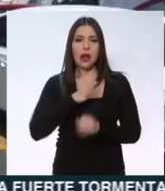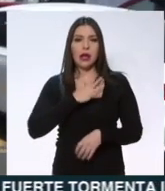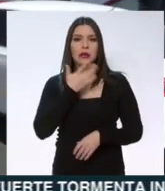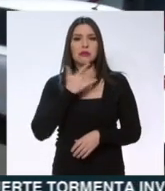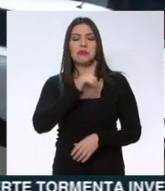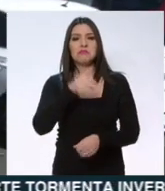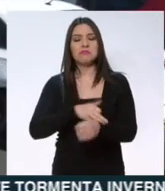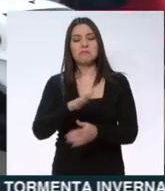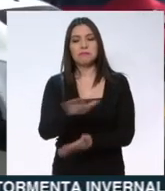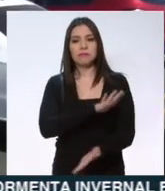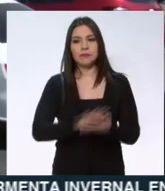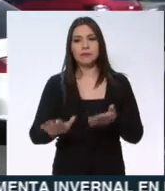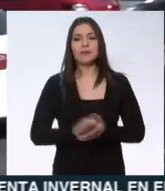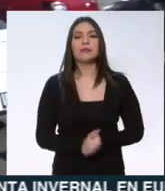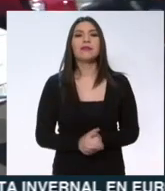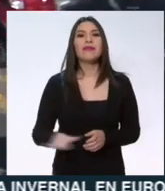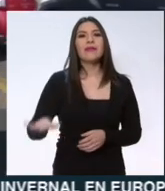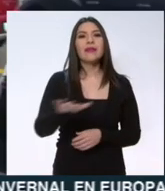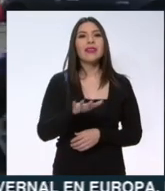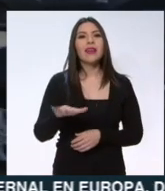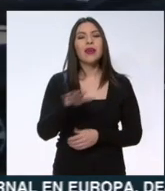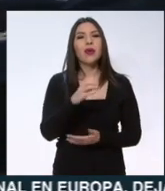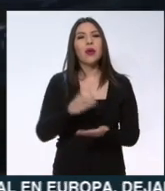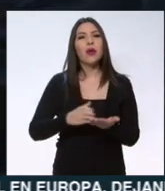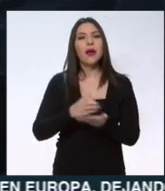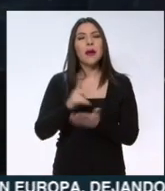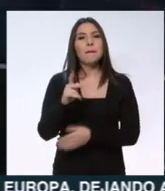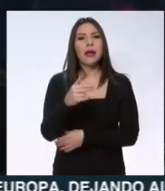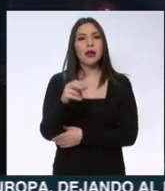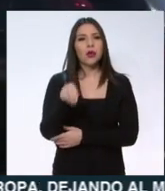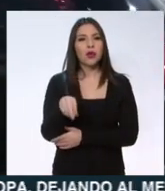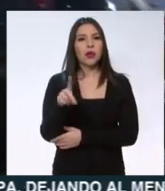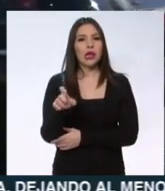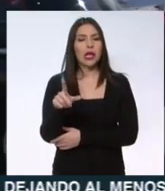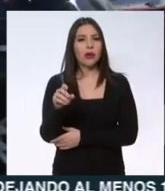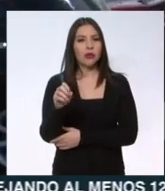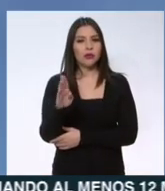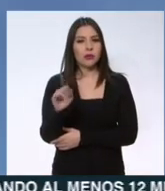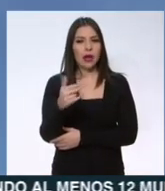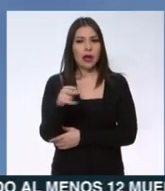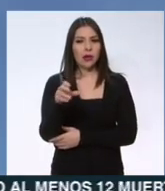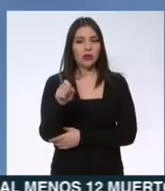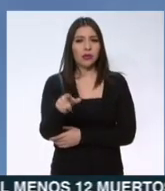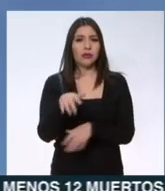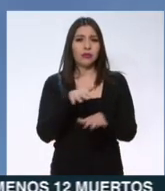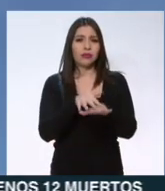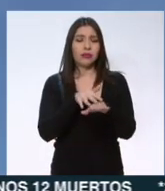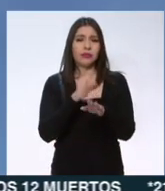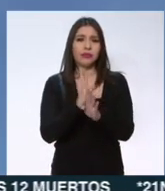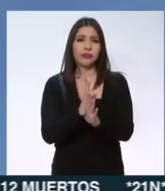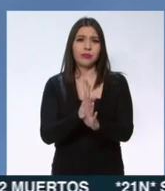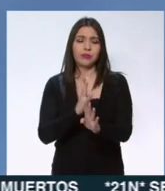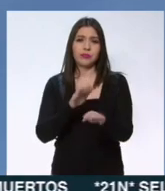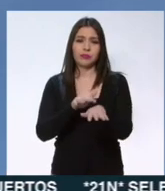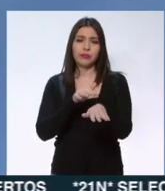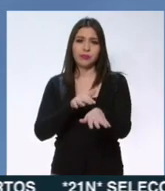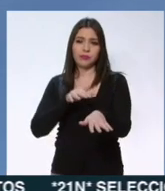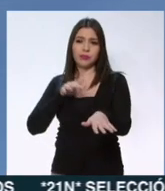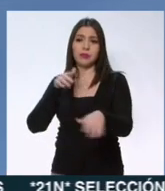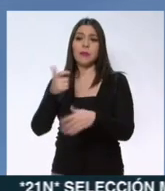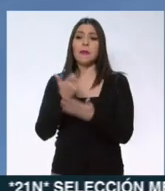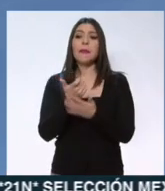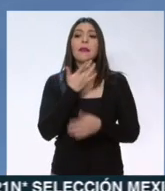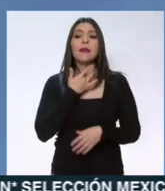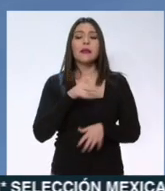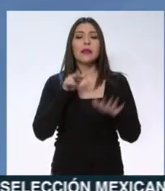oriente, en la colonia Peñón de los Baños, calle Sonora, la fila de vehículos aumentaba. El precio de la Magna tiene un costo de